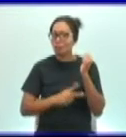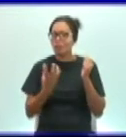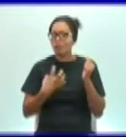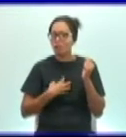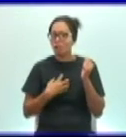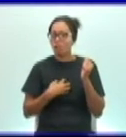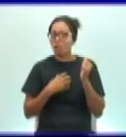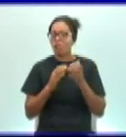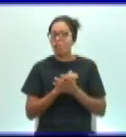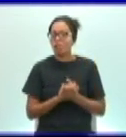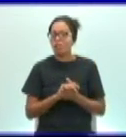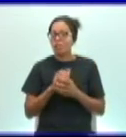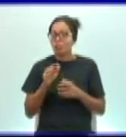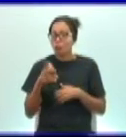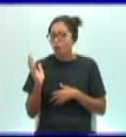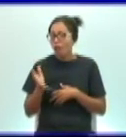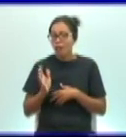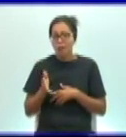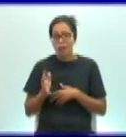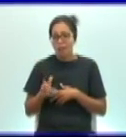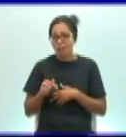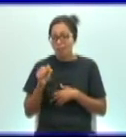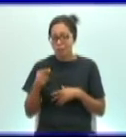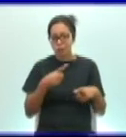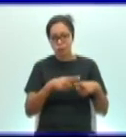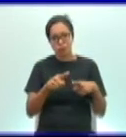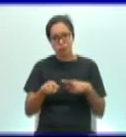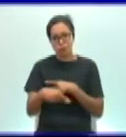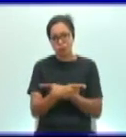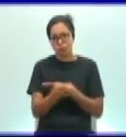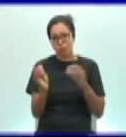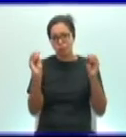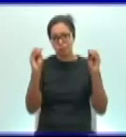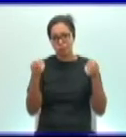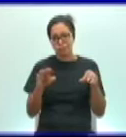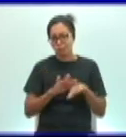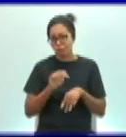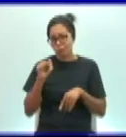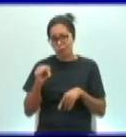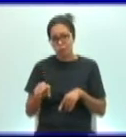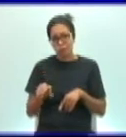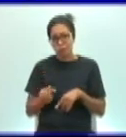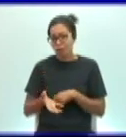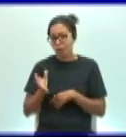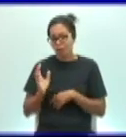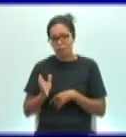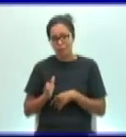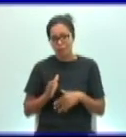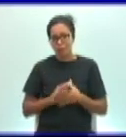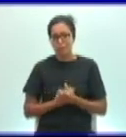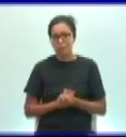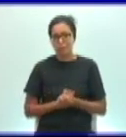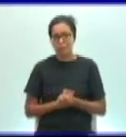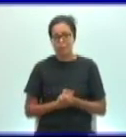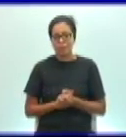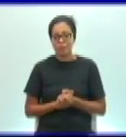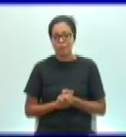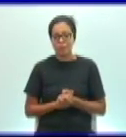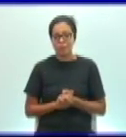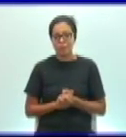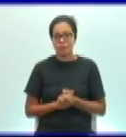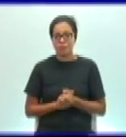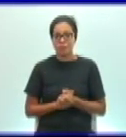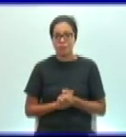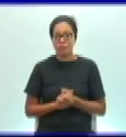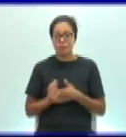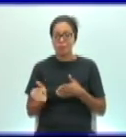una sistematización. Son elementos que ya ustedes conocen. Simplemente lo que lo estamos es retocando. Ahí tenemos el otro.